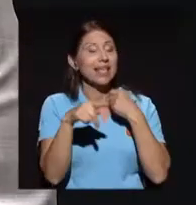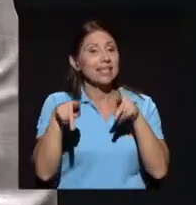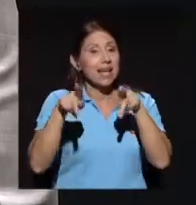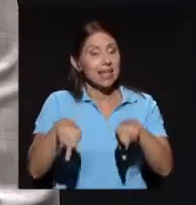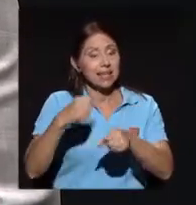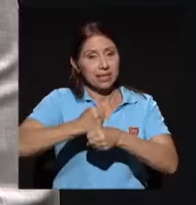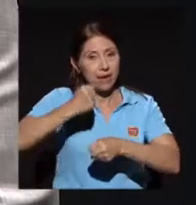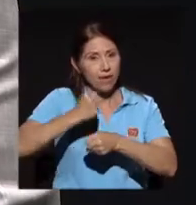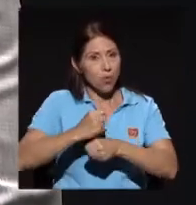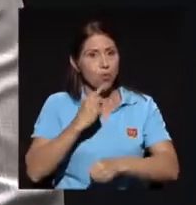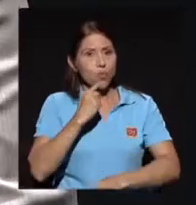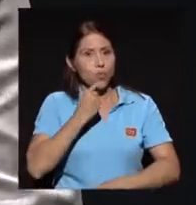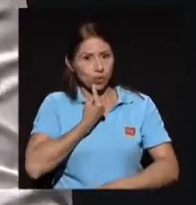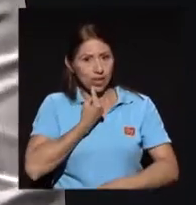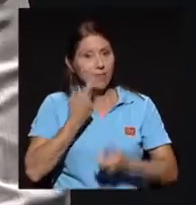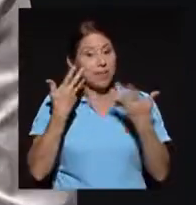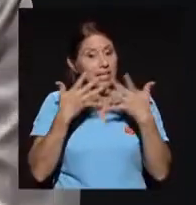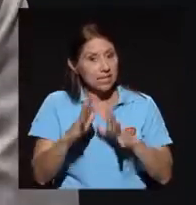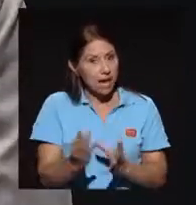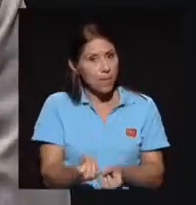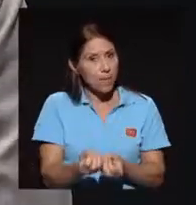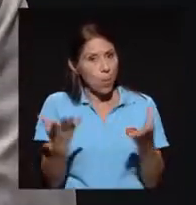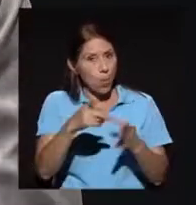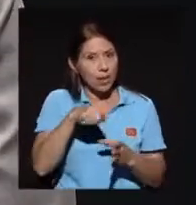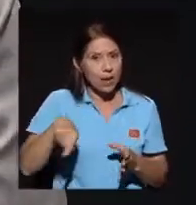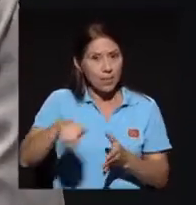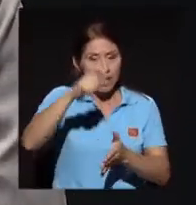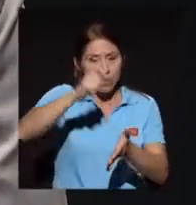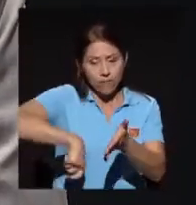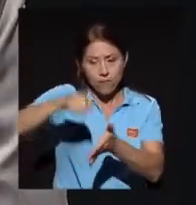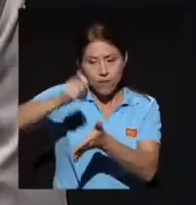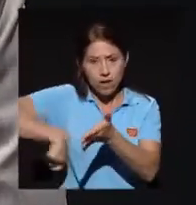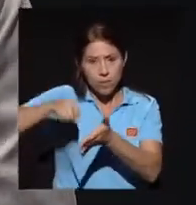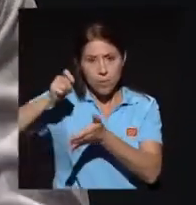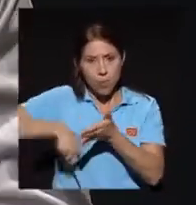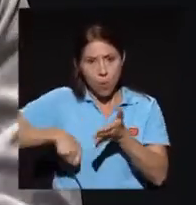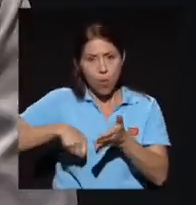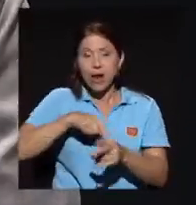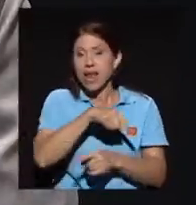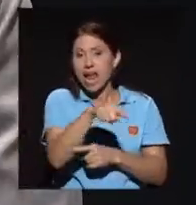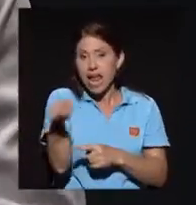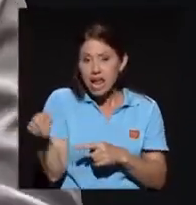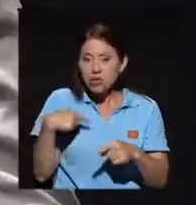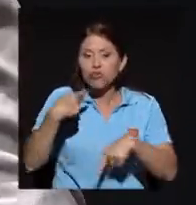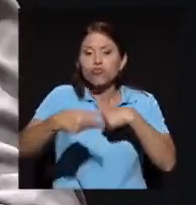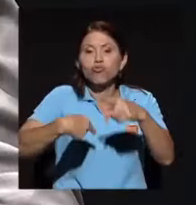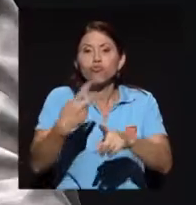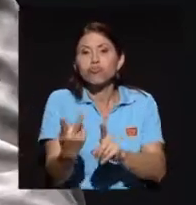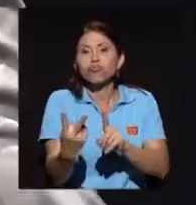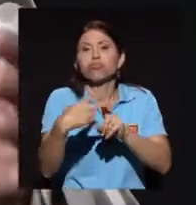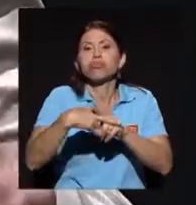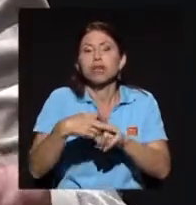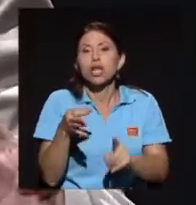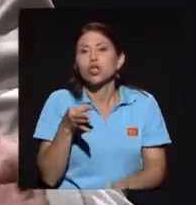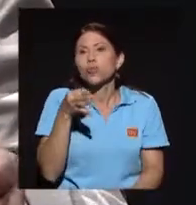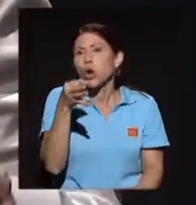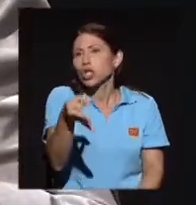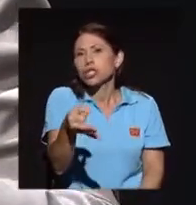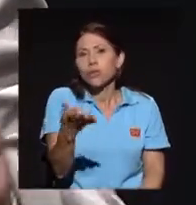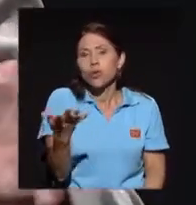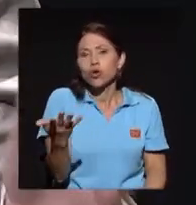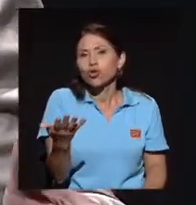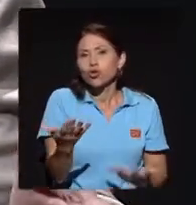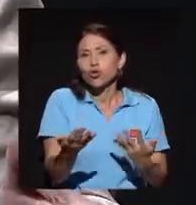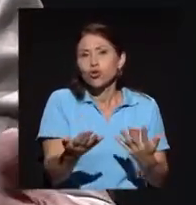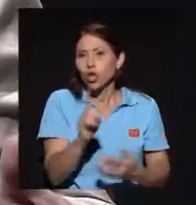firmó públicamente lo vaya a implementar en todos sus alcances en pues en los próximos días no solo